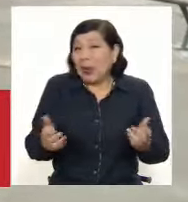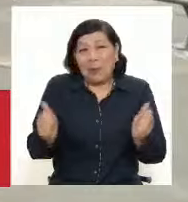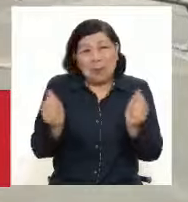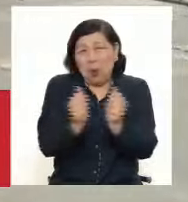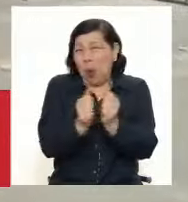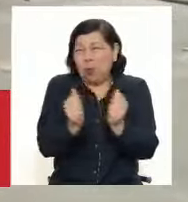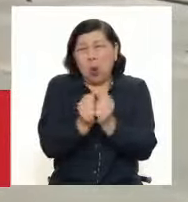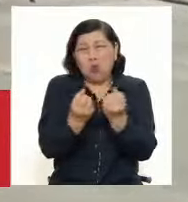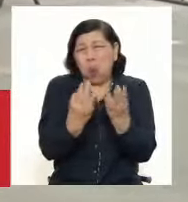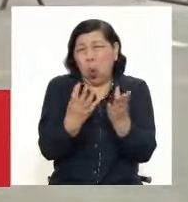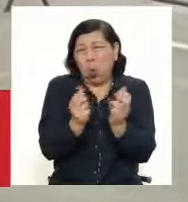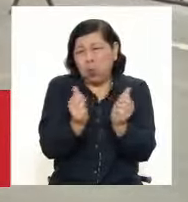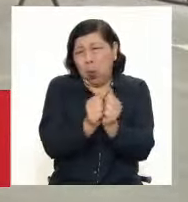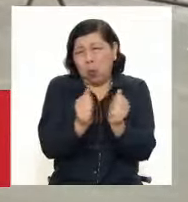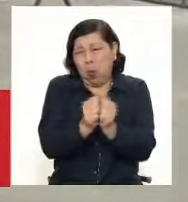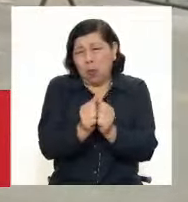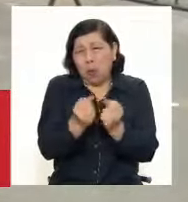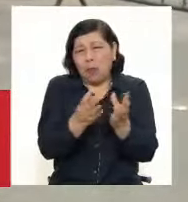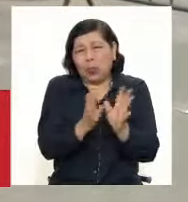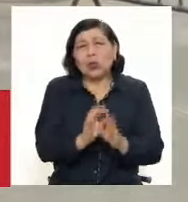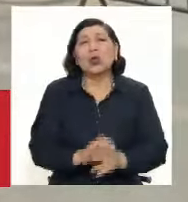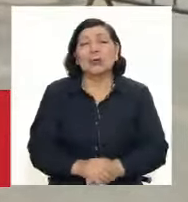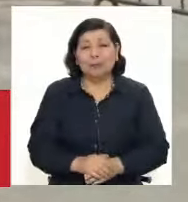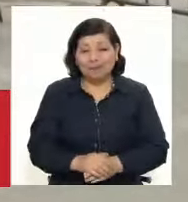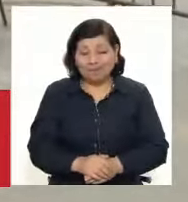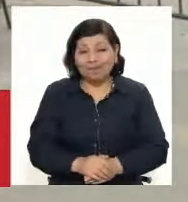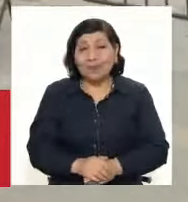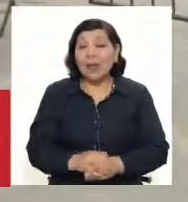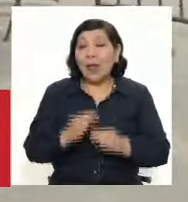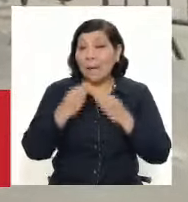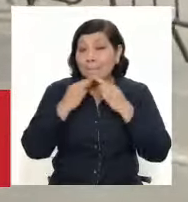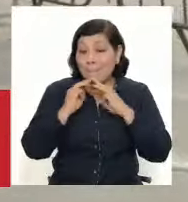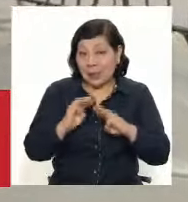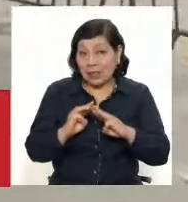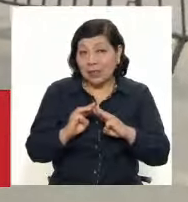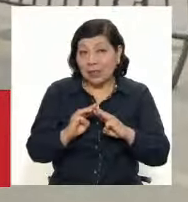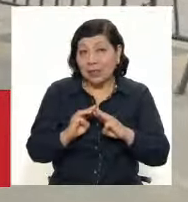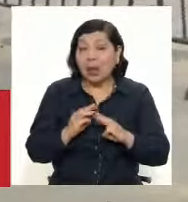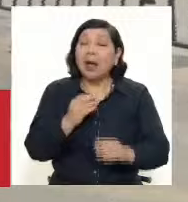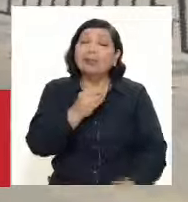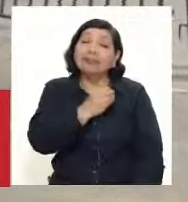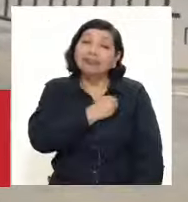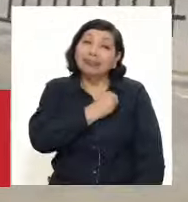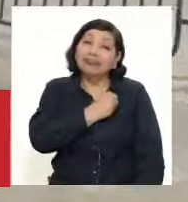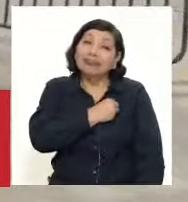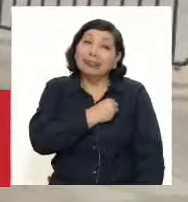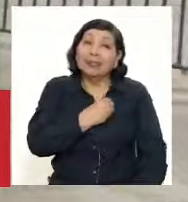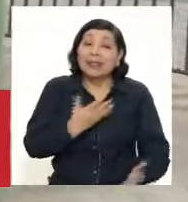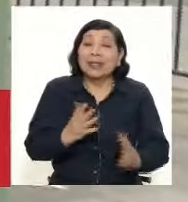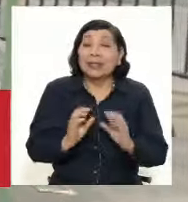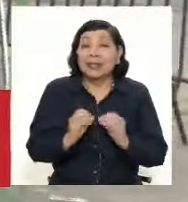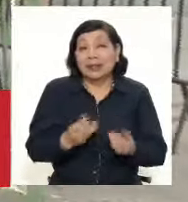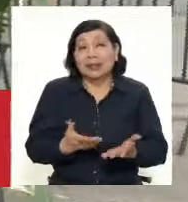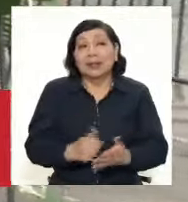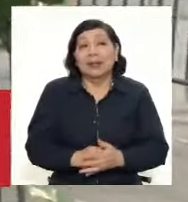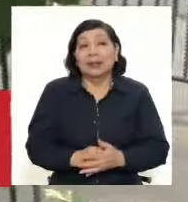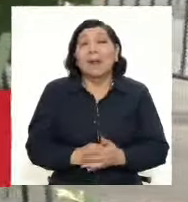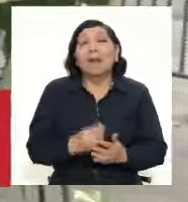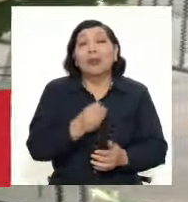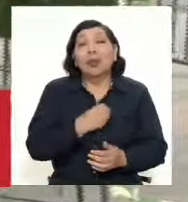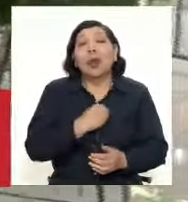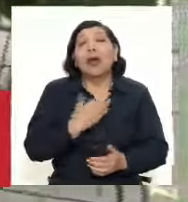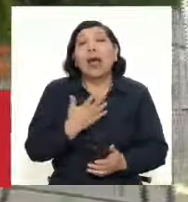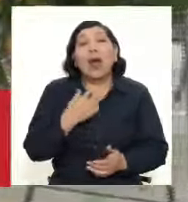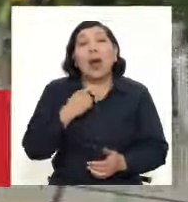había espacio donde ponerlos, compañeras. Claro. Entonces, los mensajes todos son de pésame y dándole las condolencias